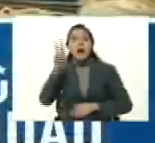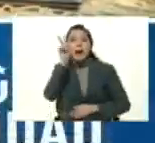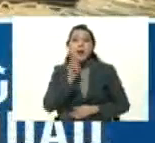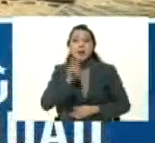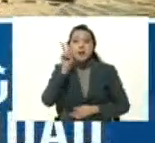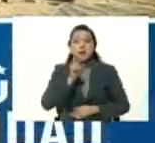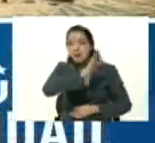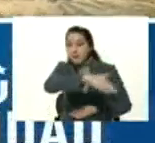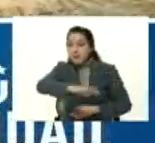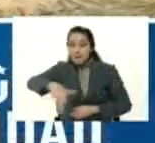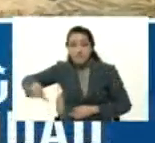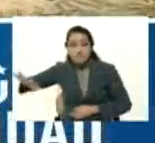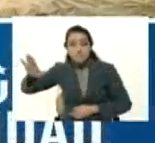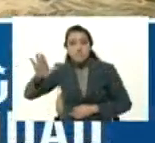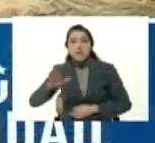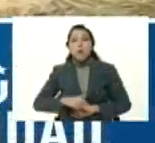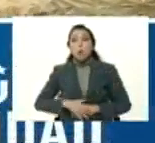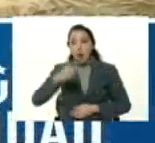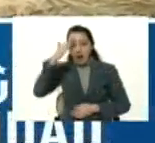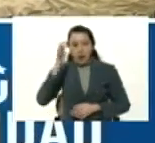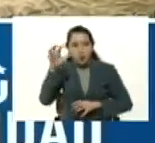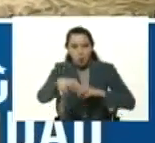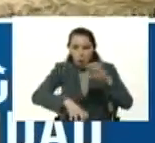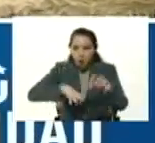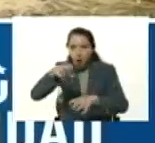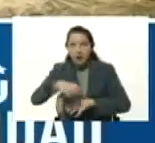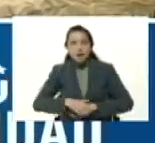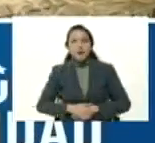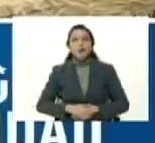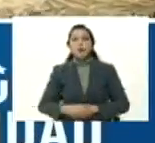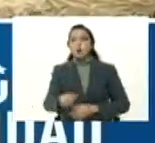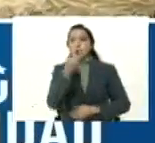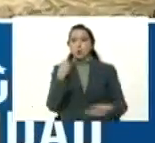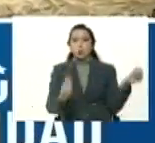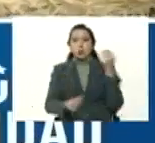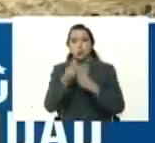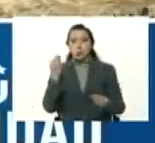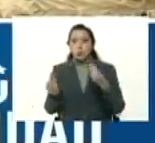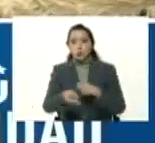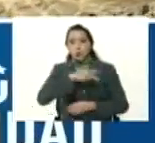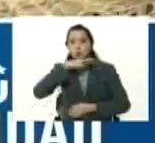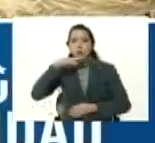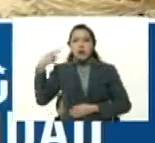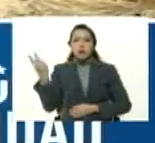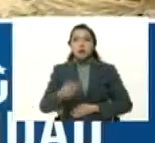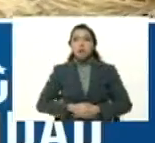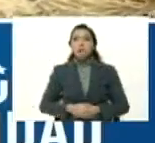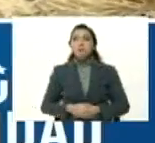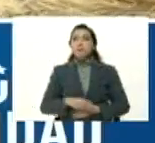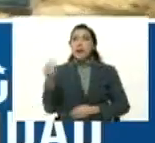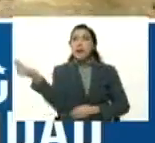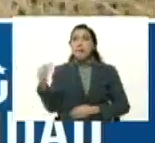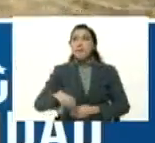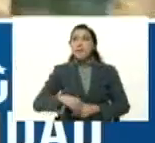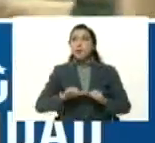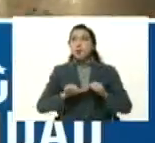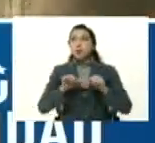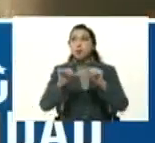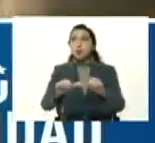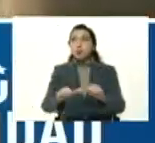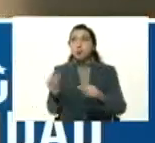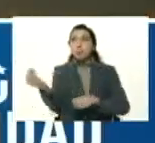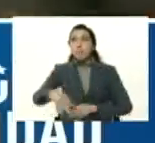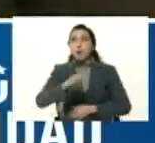terrible y además papiamos sabroso. Bueno, ¿qué más podemos mostrar por aquí? Bueno, avancemos. También,